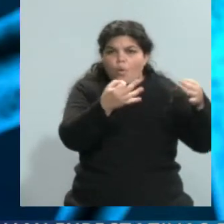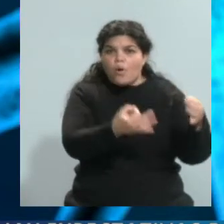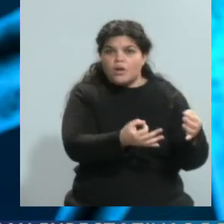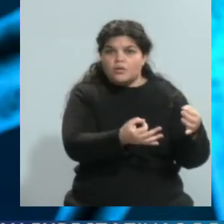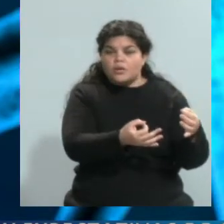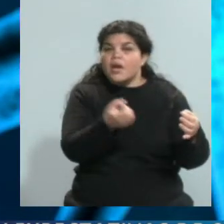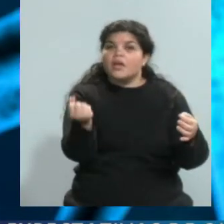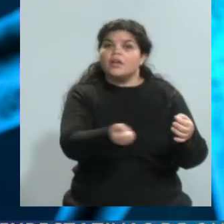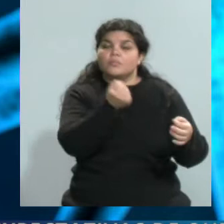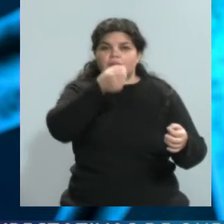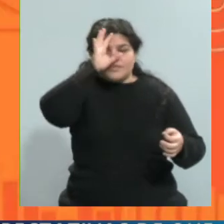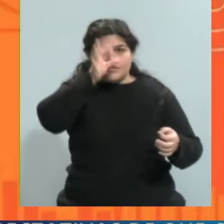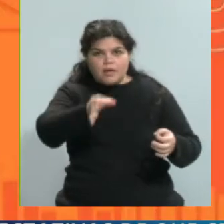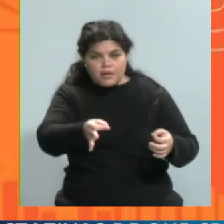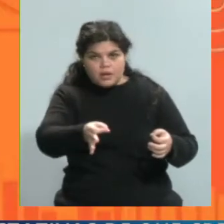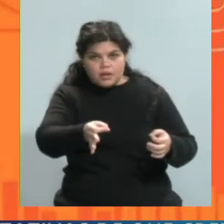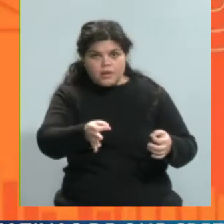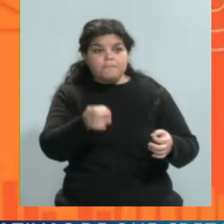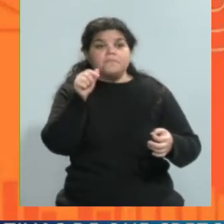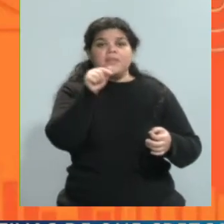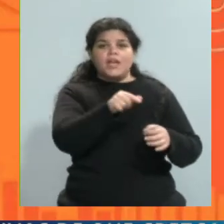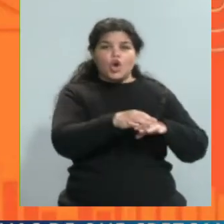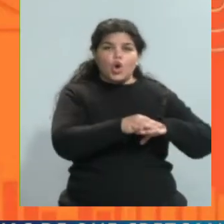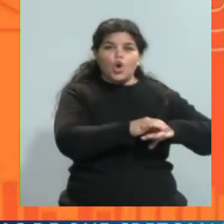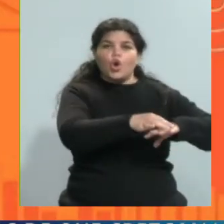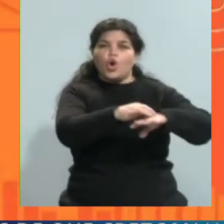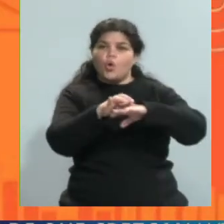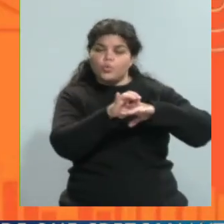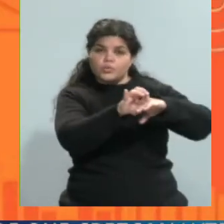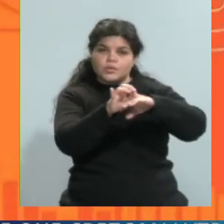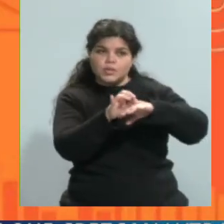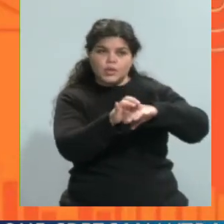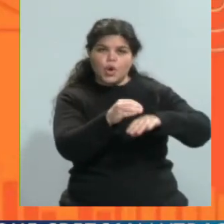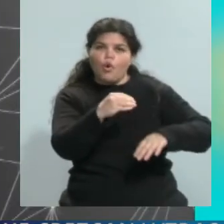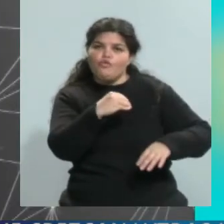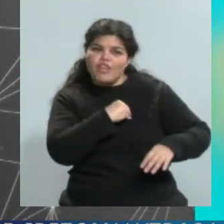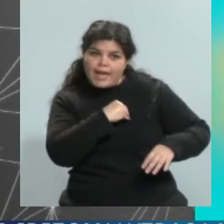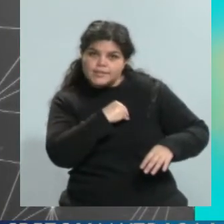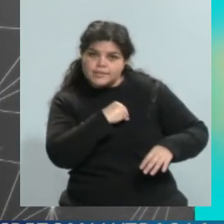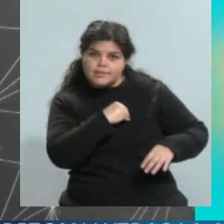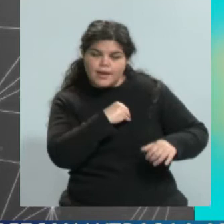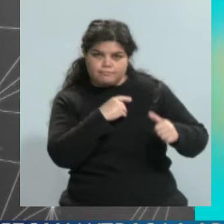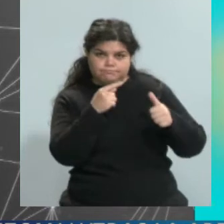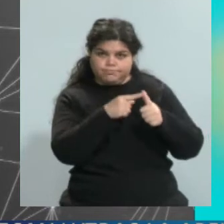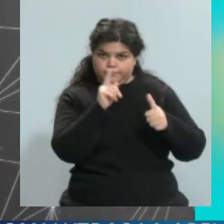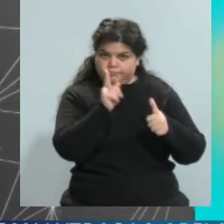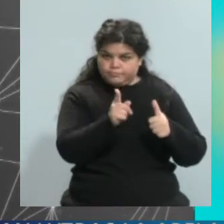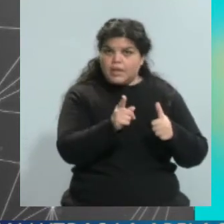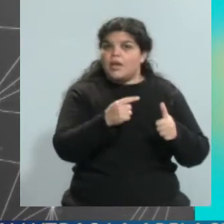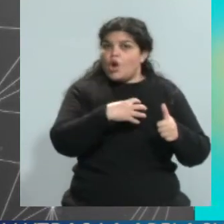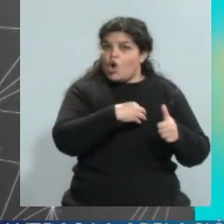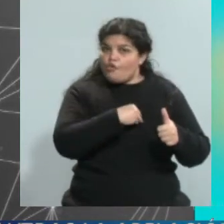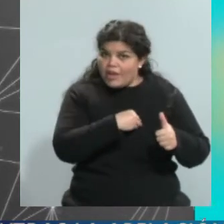el coaching para poder llevar adelante una buena sesión. ¿Bien? Es muy importante la confianza del cliente hacia el